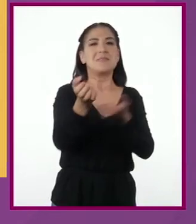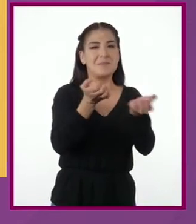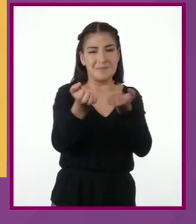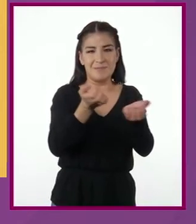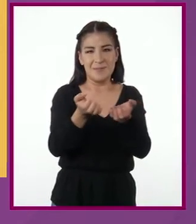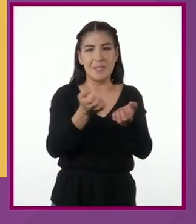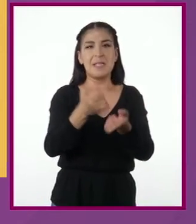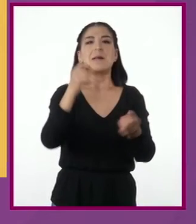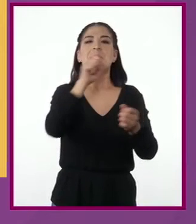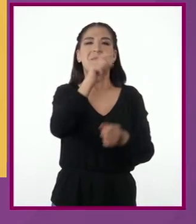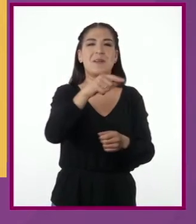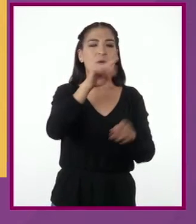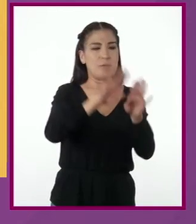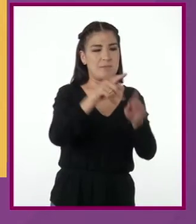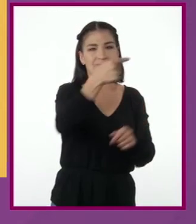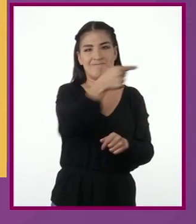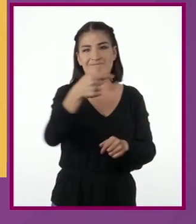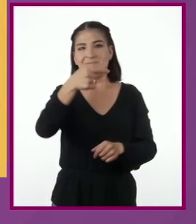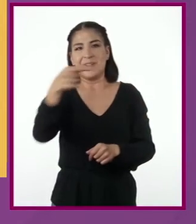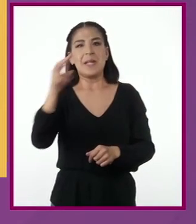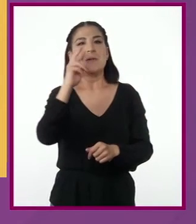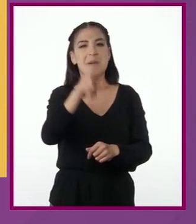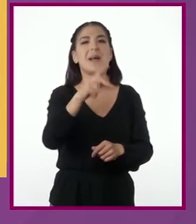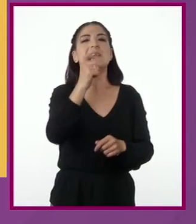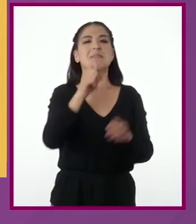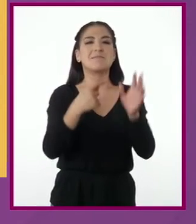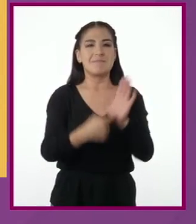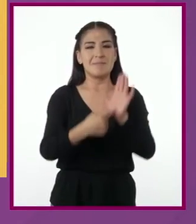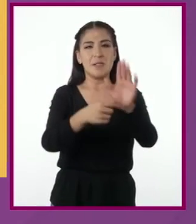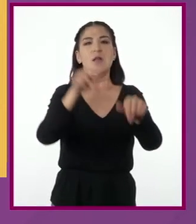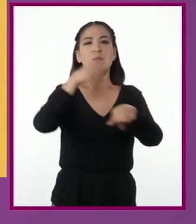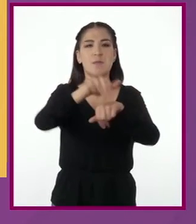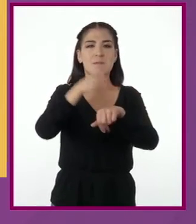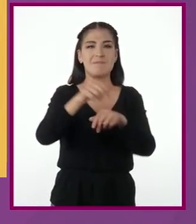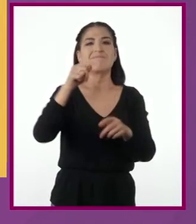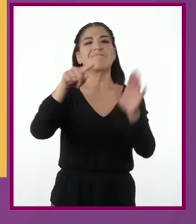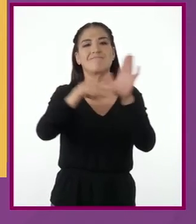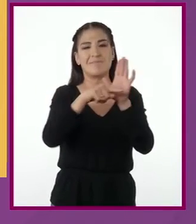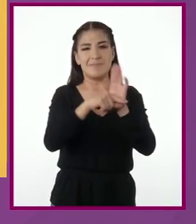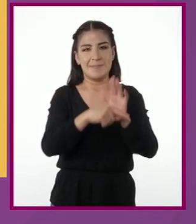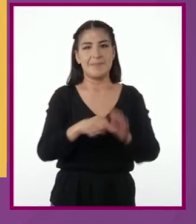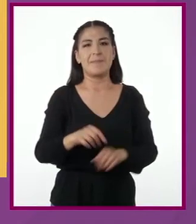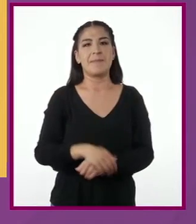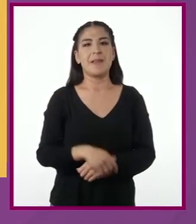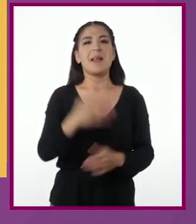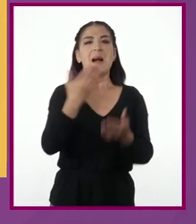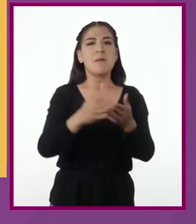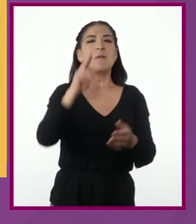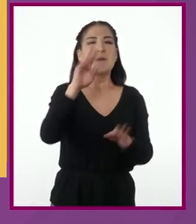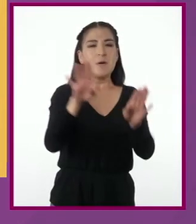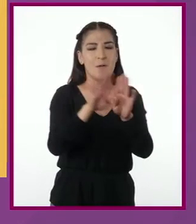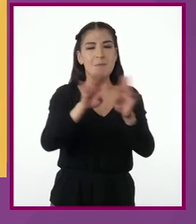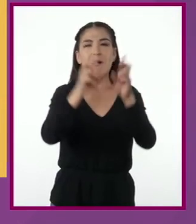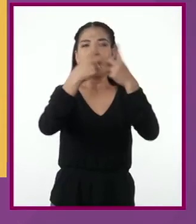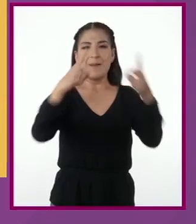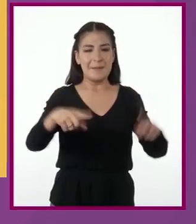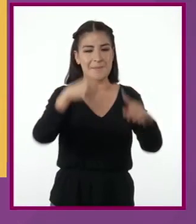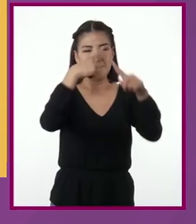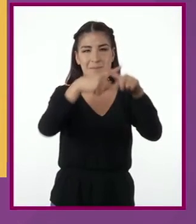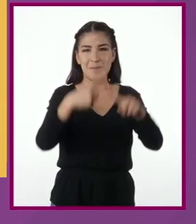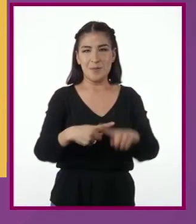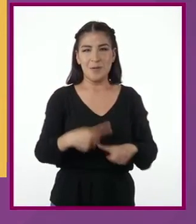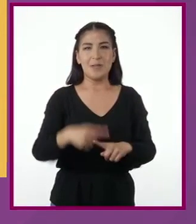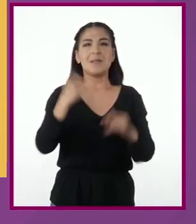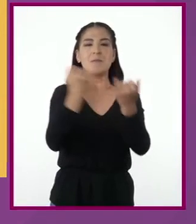ejercicios de fracción a fracción hacen referencia a números negativos. Se desarrolló el cálculo escrito de la